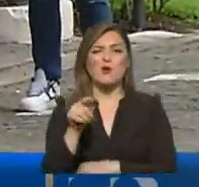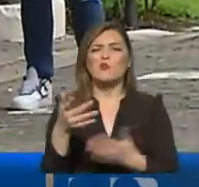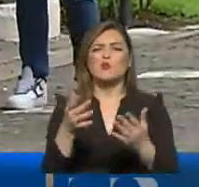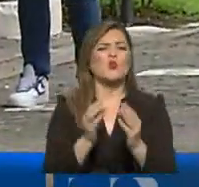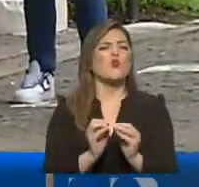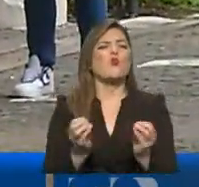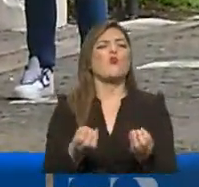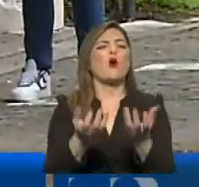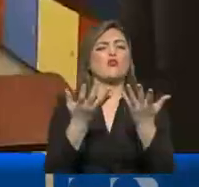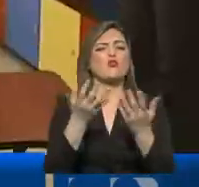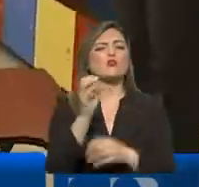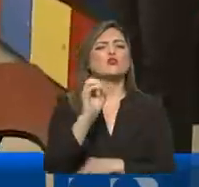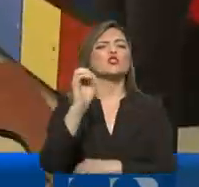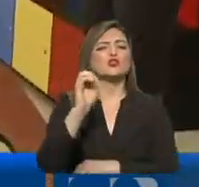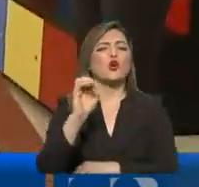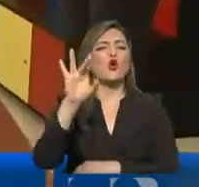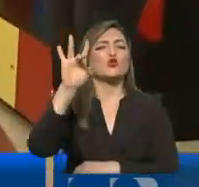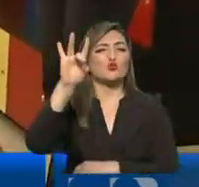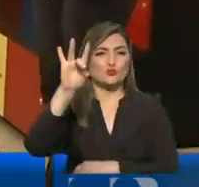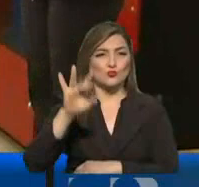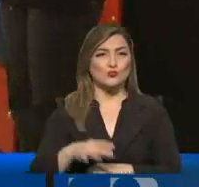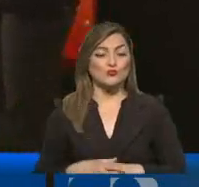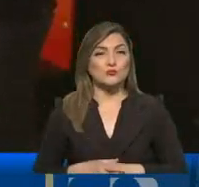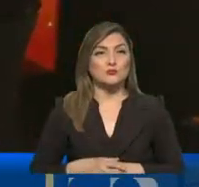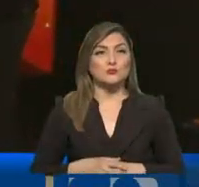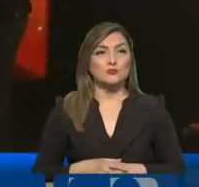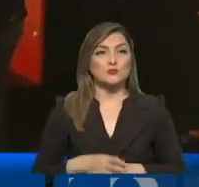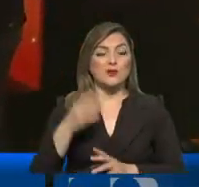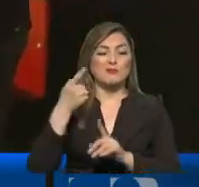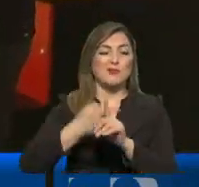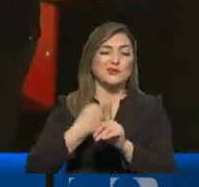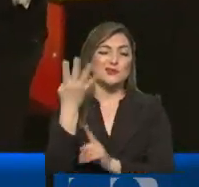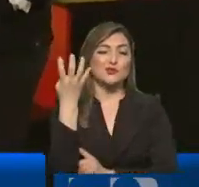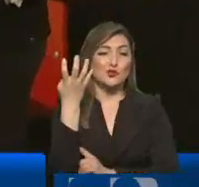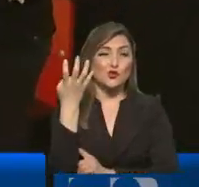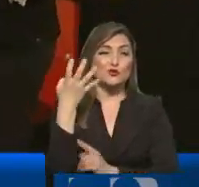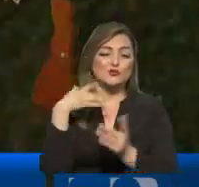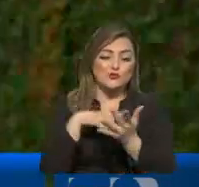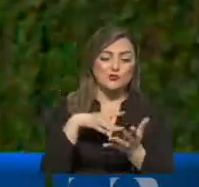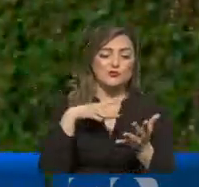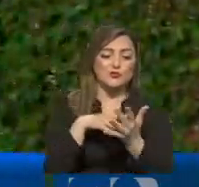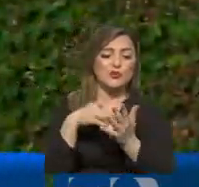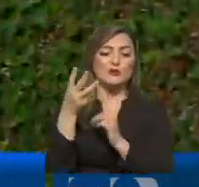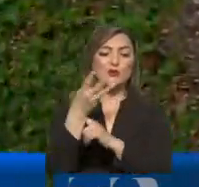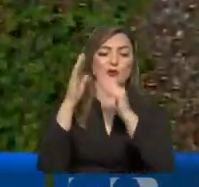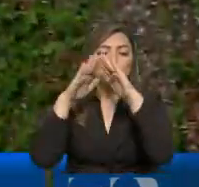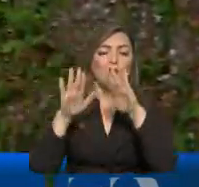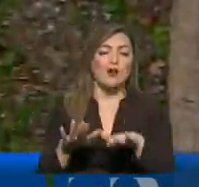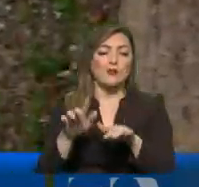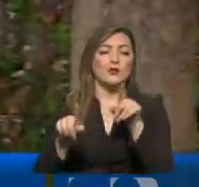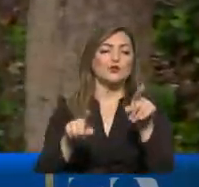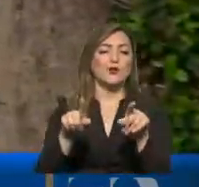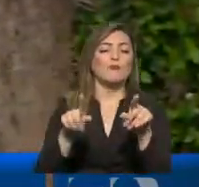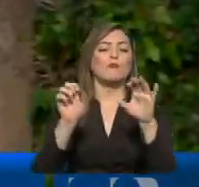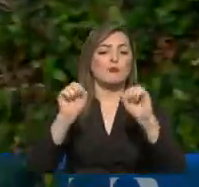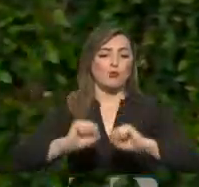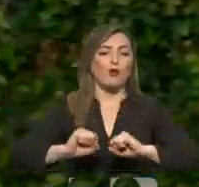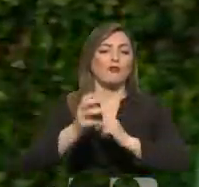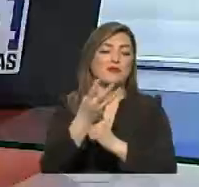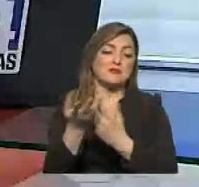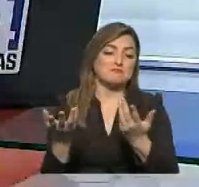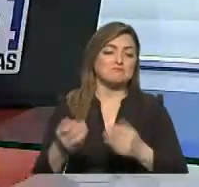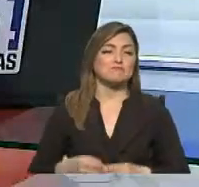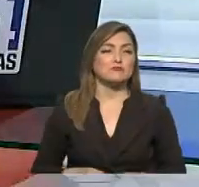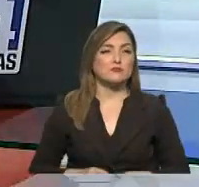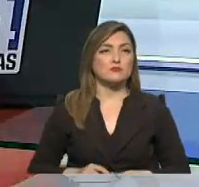el 8%. Han sido 14 meses de educación virtual para los que podían. Dayana Monroy, 24 horas.